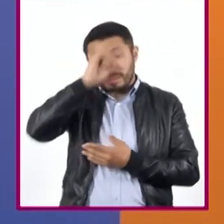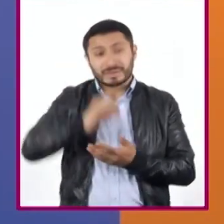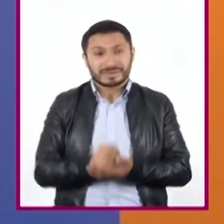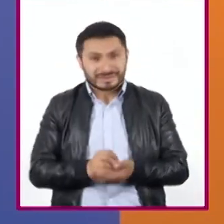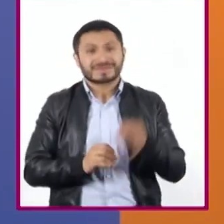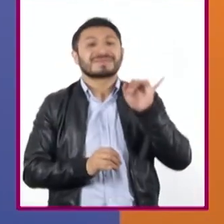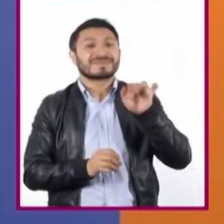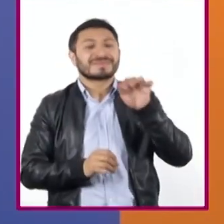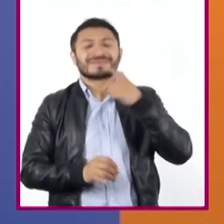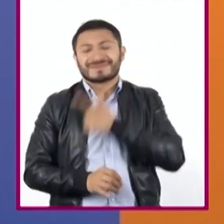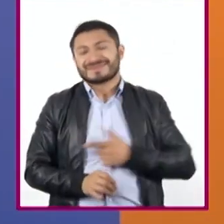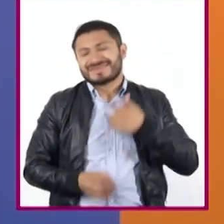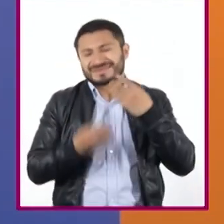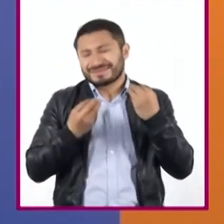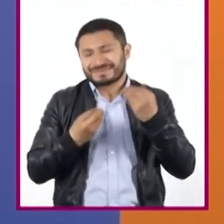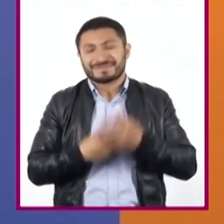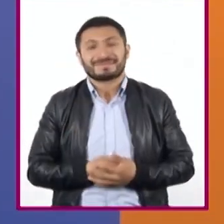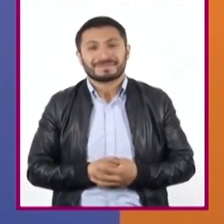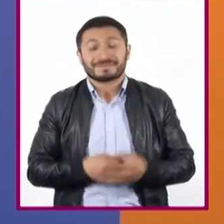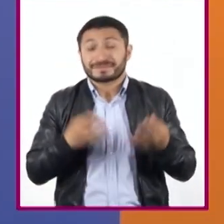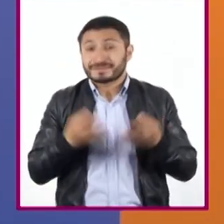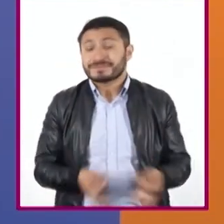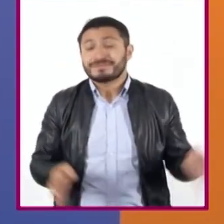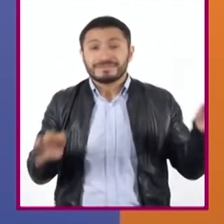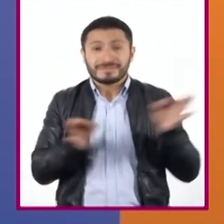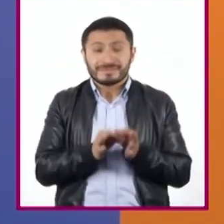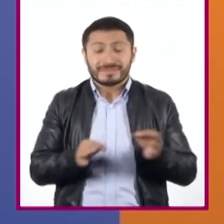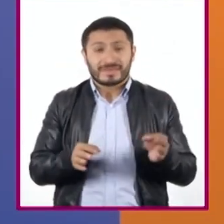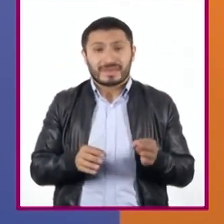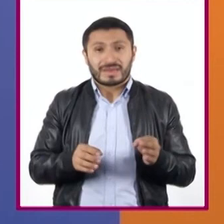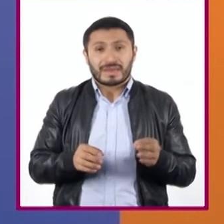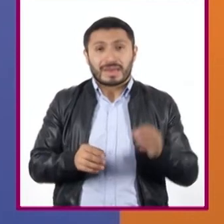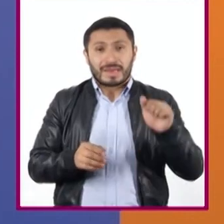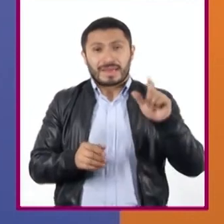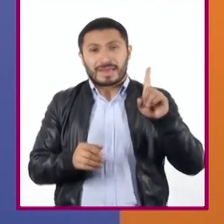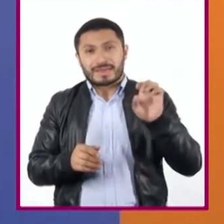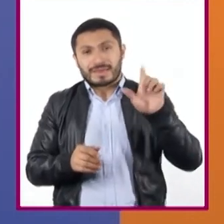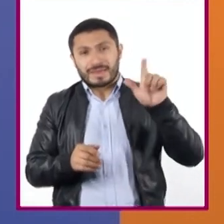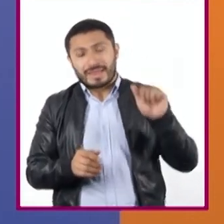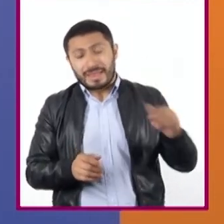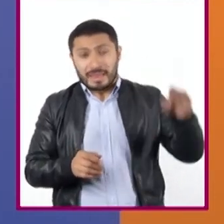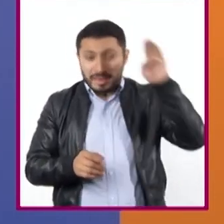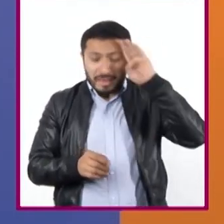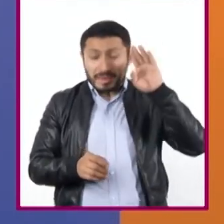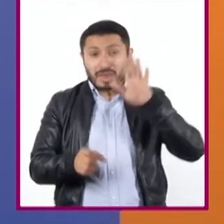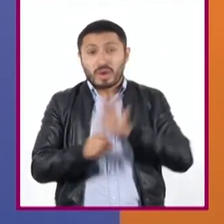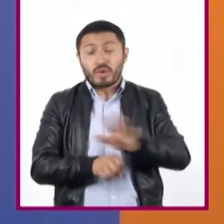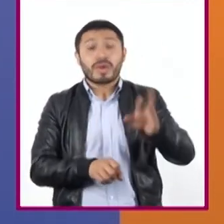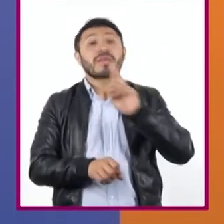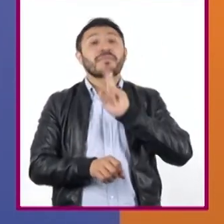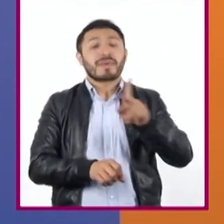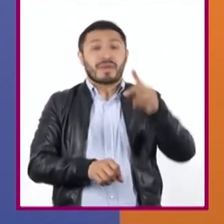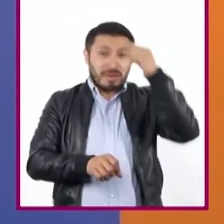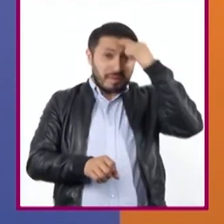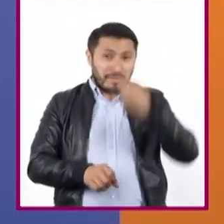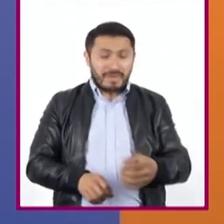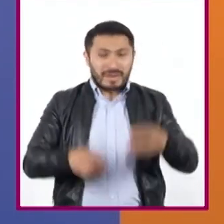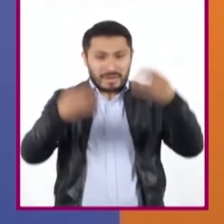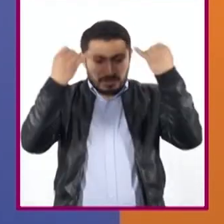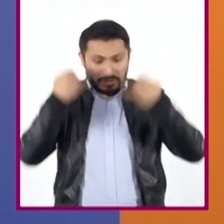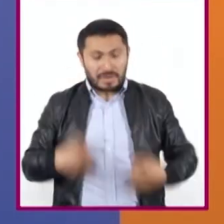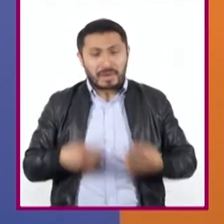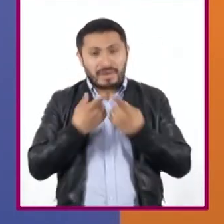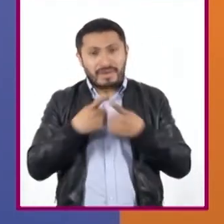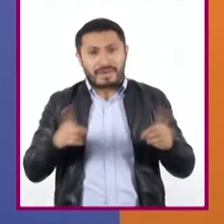Sí, con mucho gusto. Lo importante es lo que Adela considere que es mejor para su desarrollo personal, no